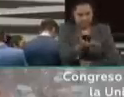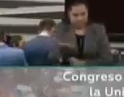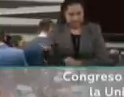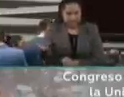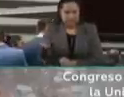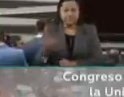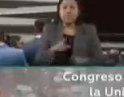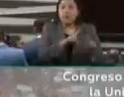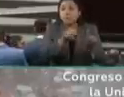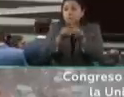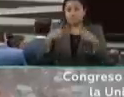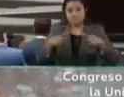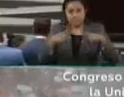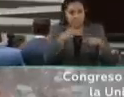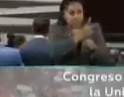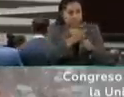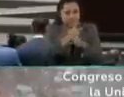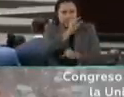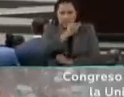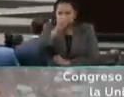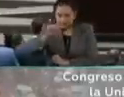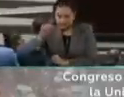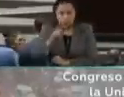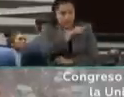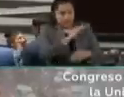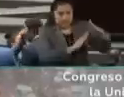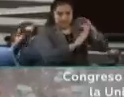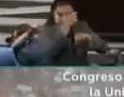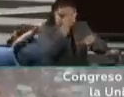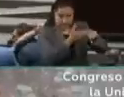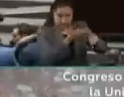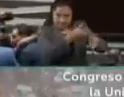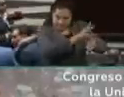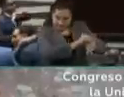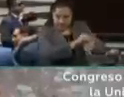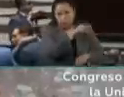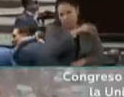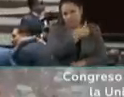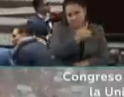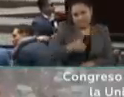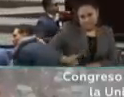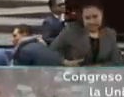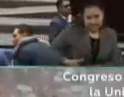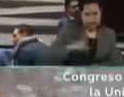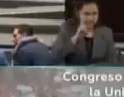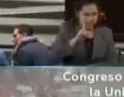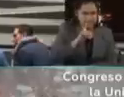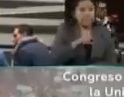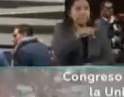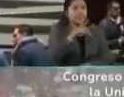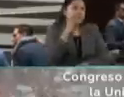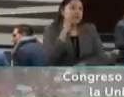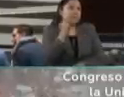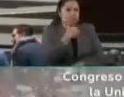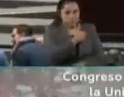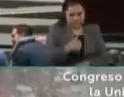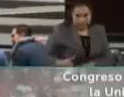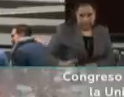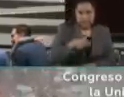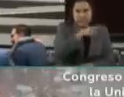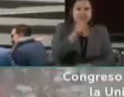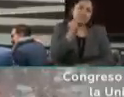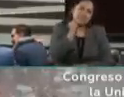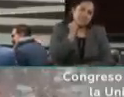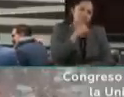invitados, con el permiso de la mesa directiva, de su presidenta, del presidente del Senado, el senador Gerardo